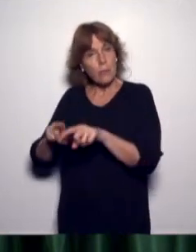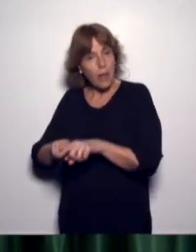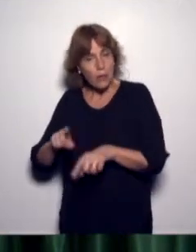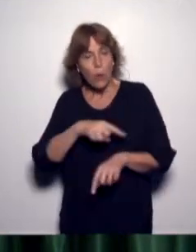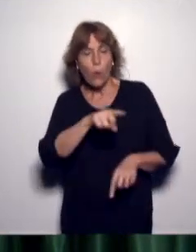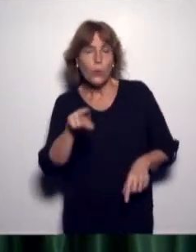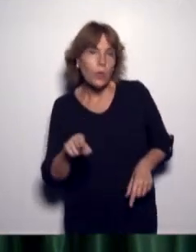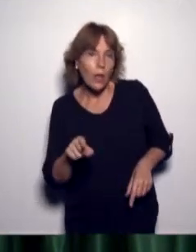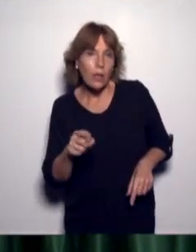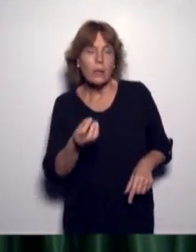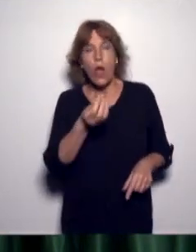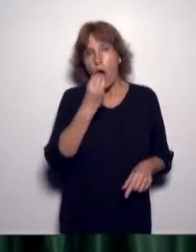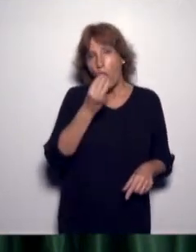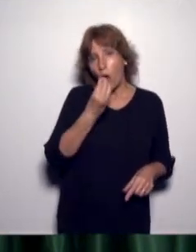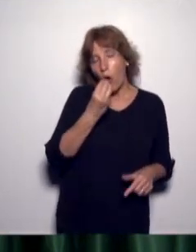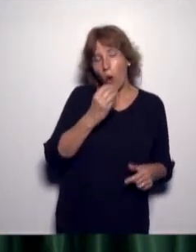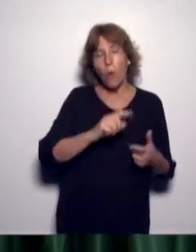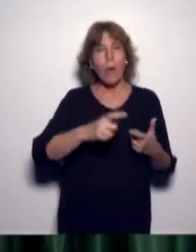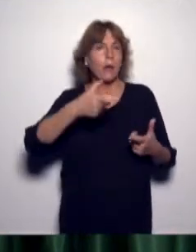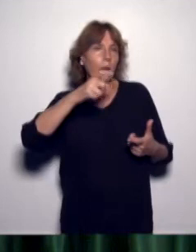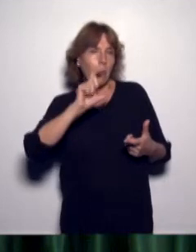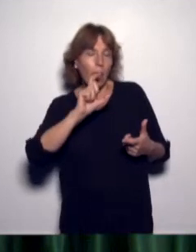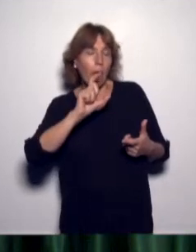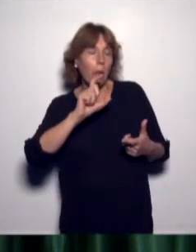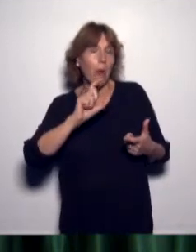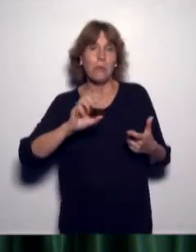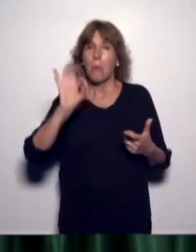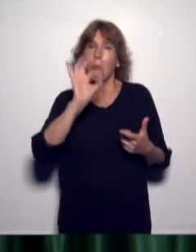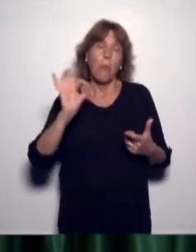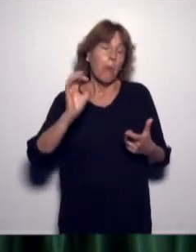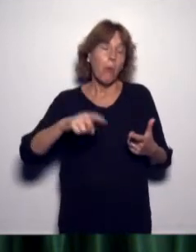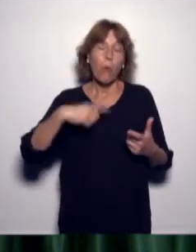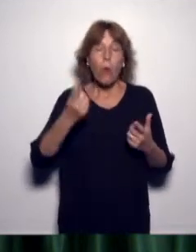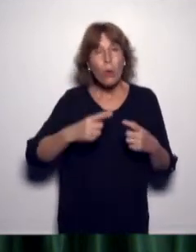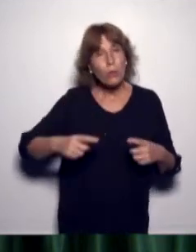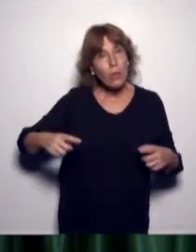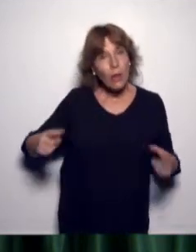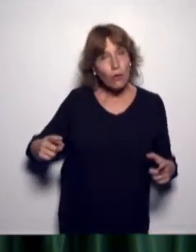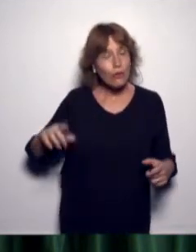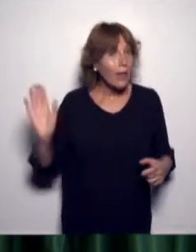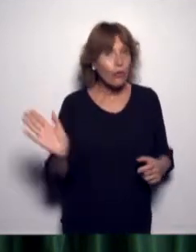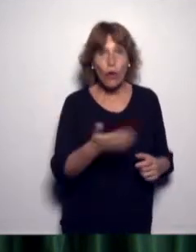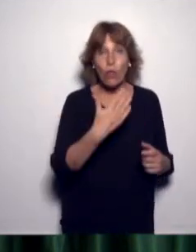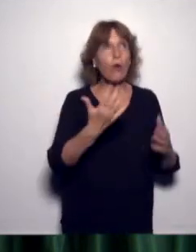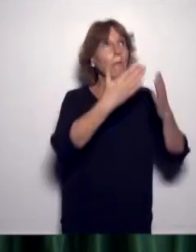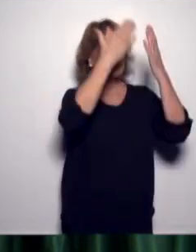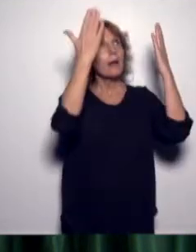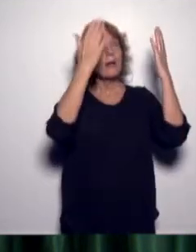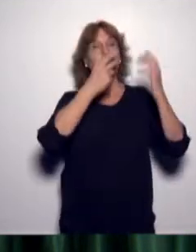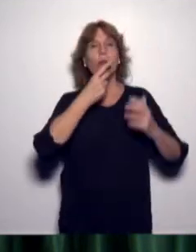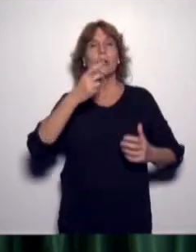que ustedes coman, sea que beban, o cualquier cosa que hagan, háganlo todo para la gloria de